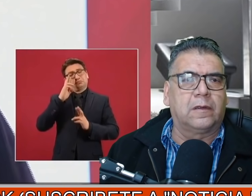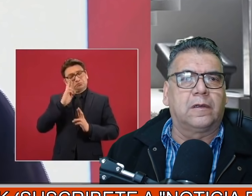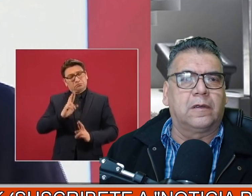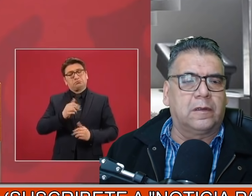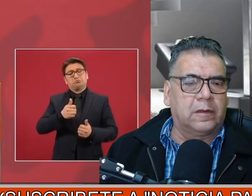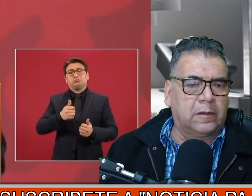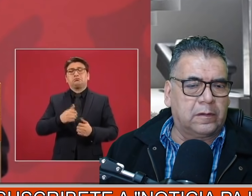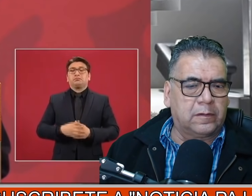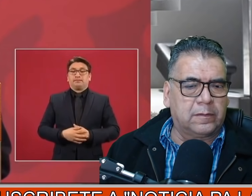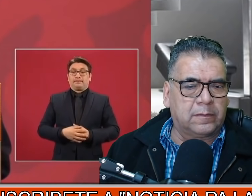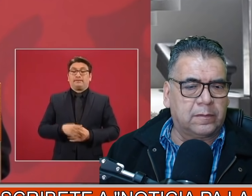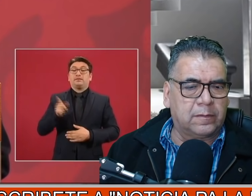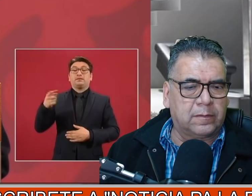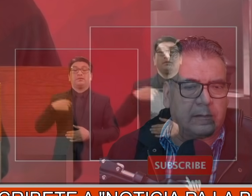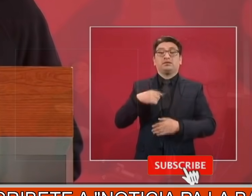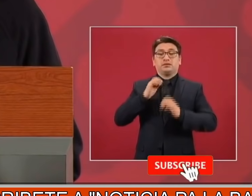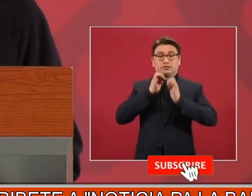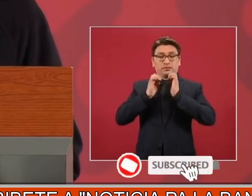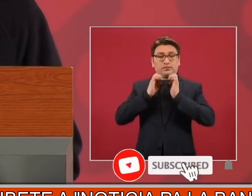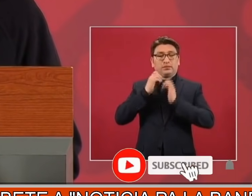entrevista para